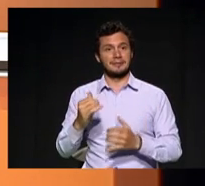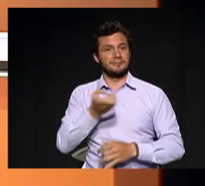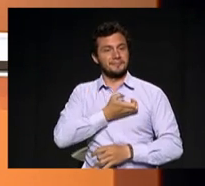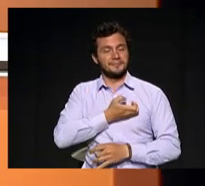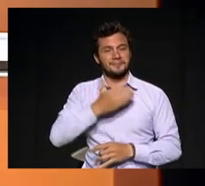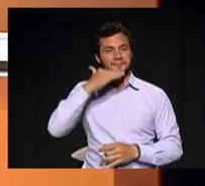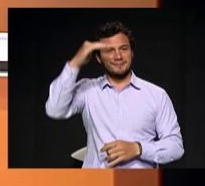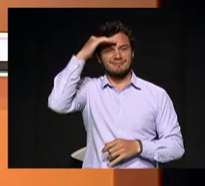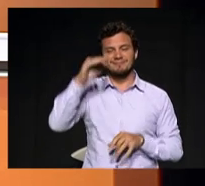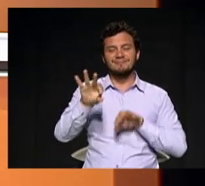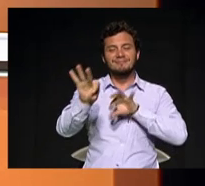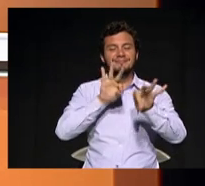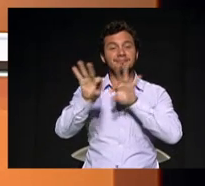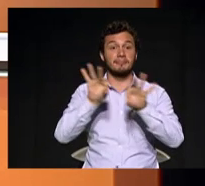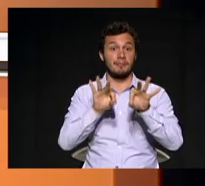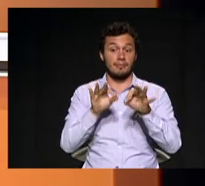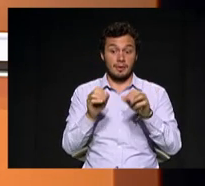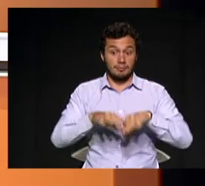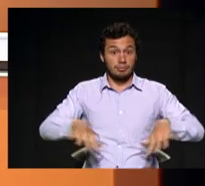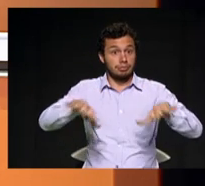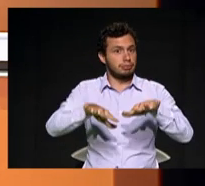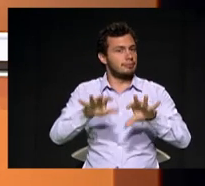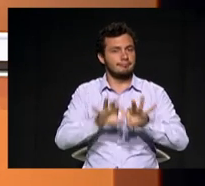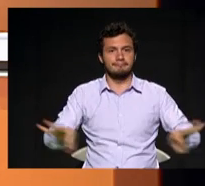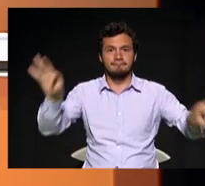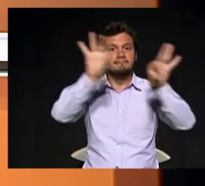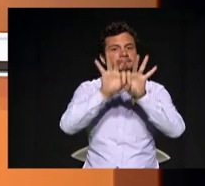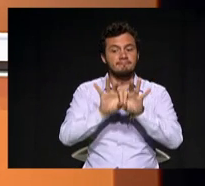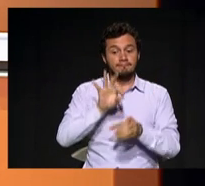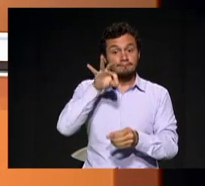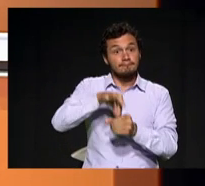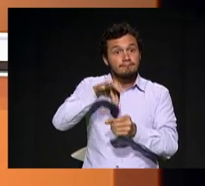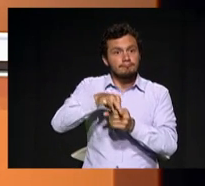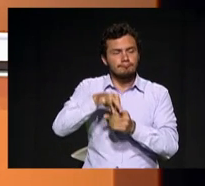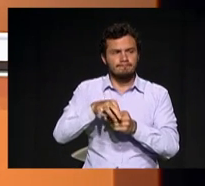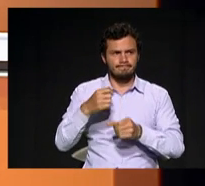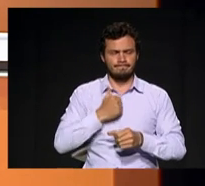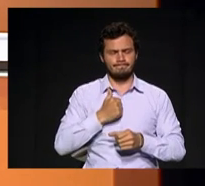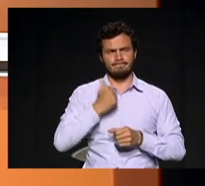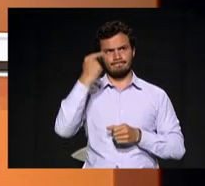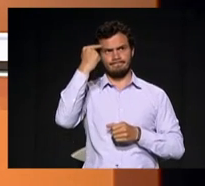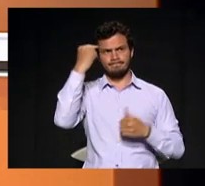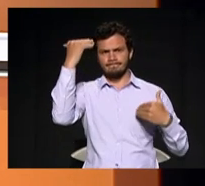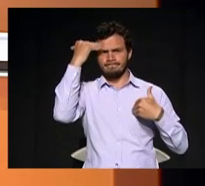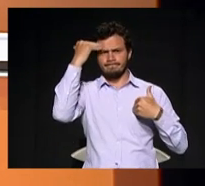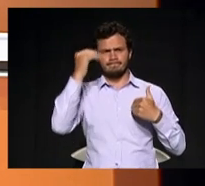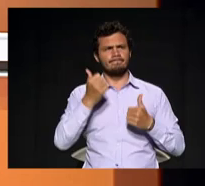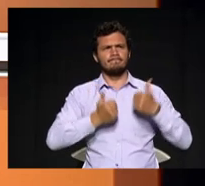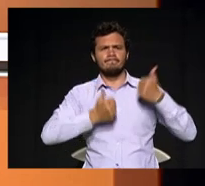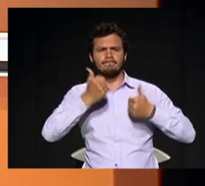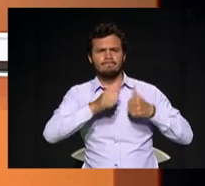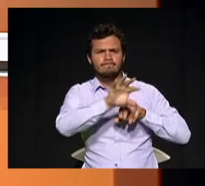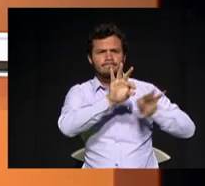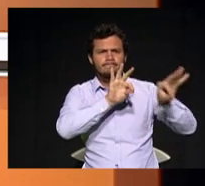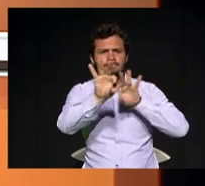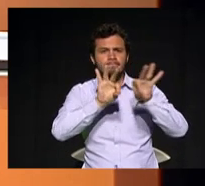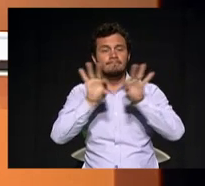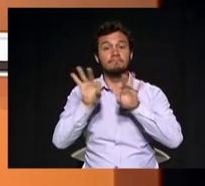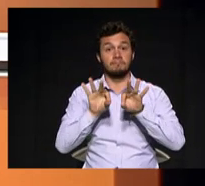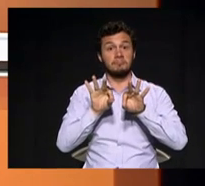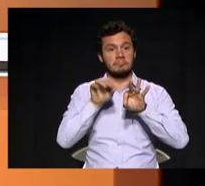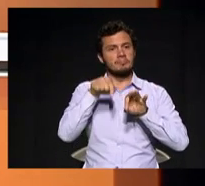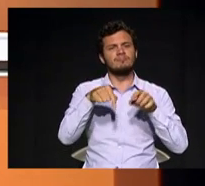muy importantes para que se haga un voto informado y muy consciente como todos sabíamos este debate debe decidir elige estaba